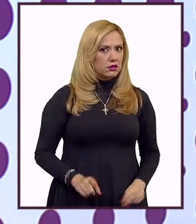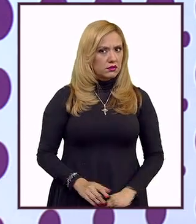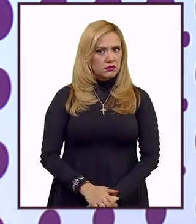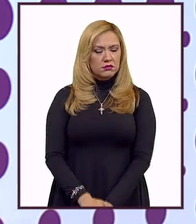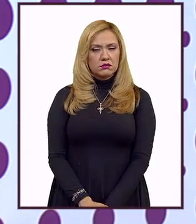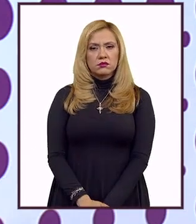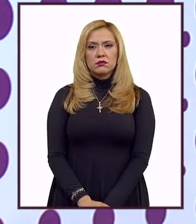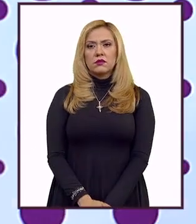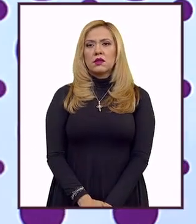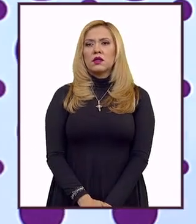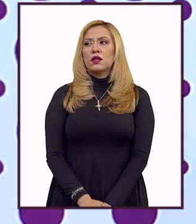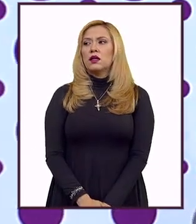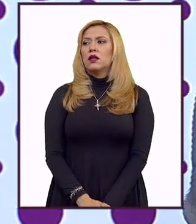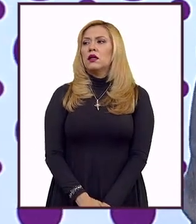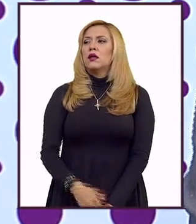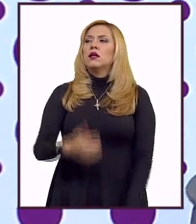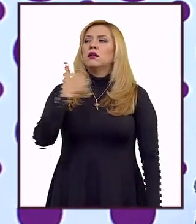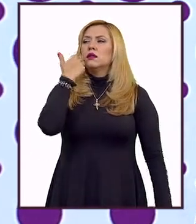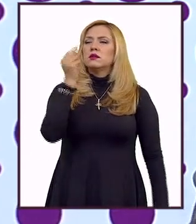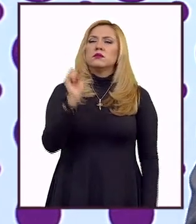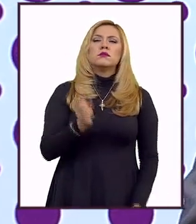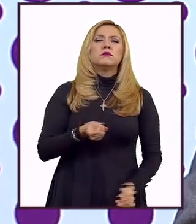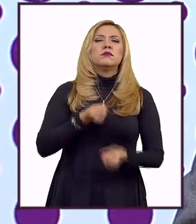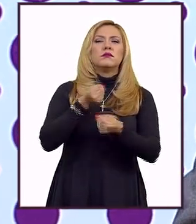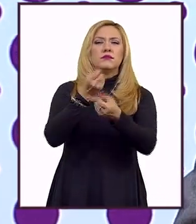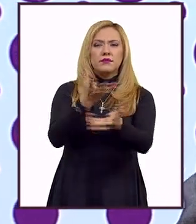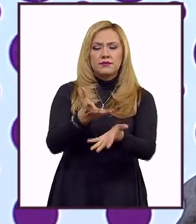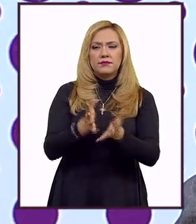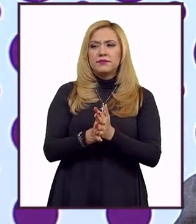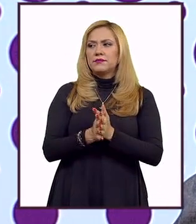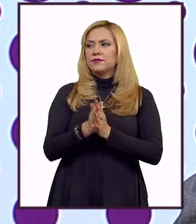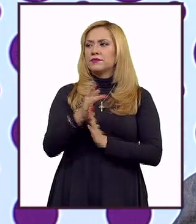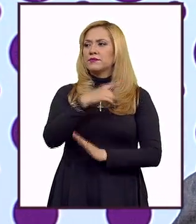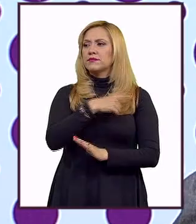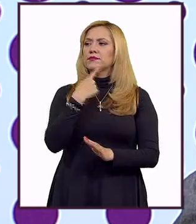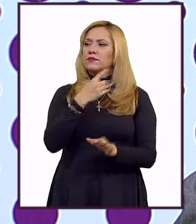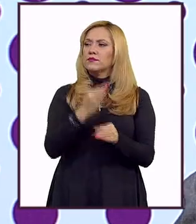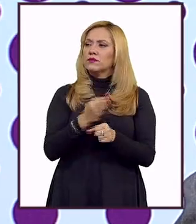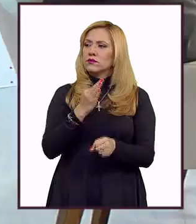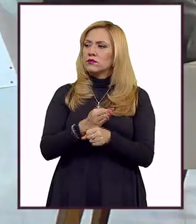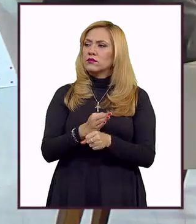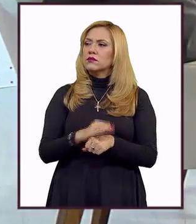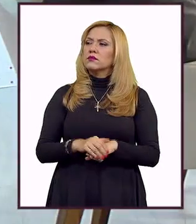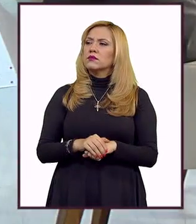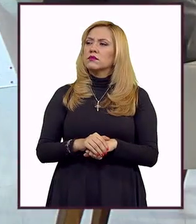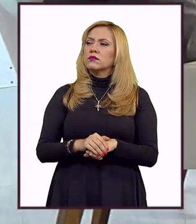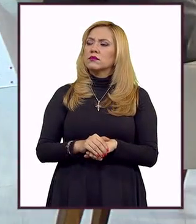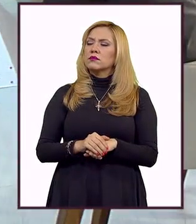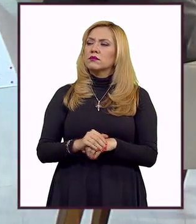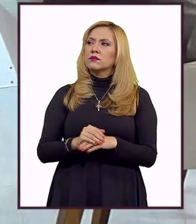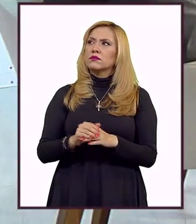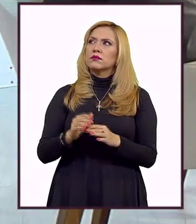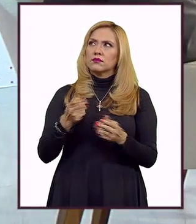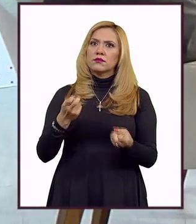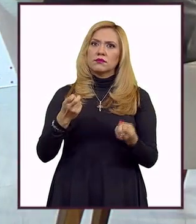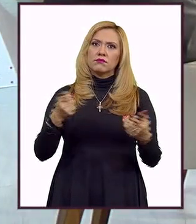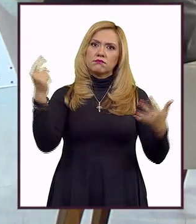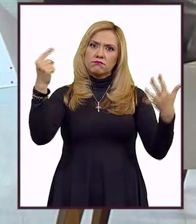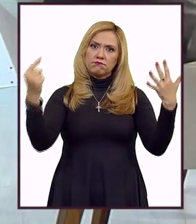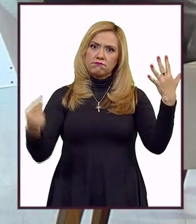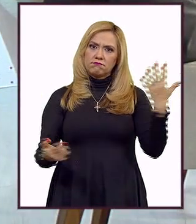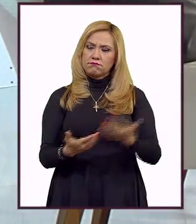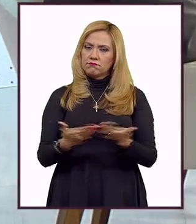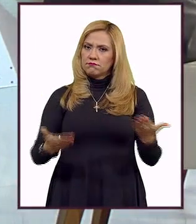Roberto, solo un comentario muy importante que mencionó Sara, porque aparte es uno de los principios que rigen el actuar